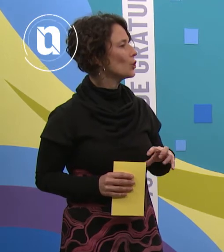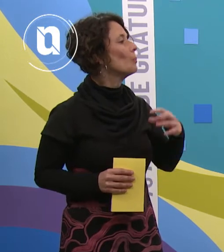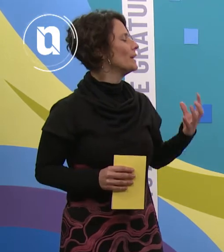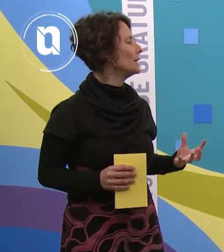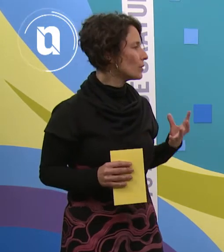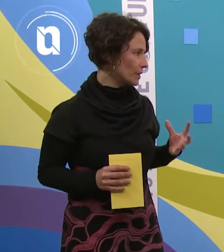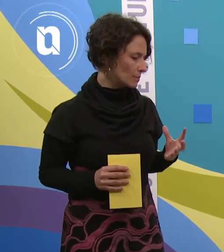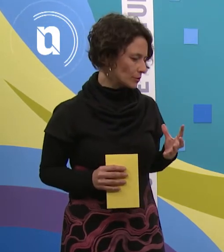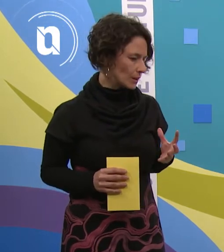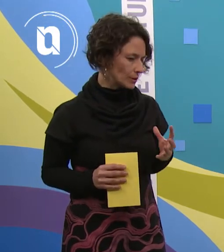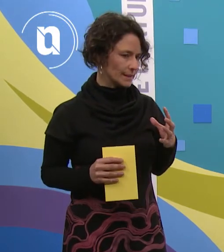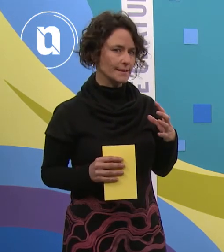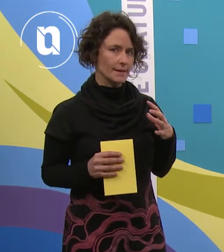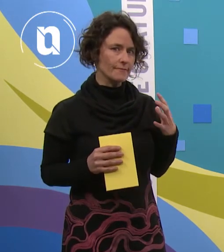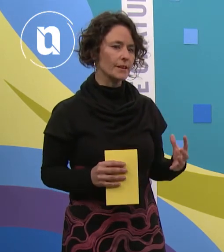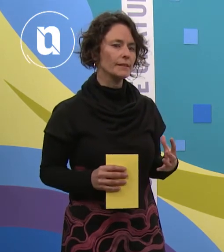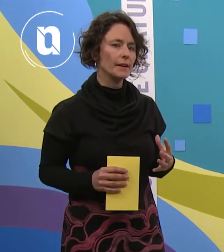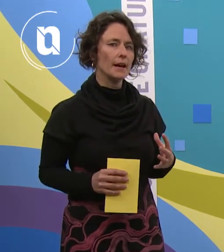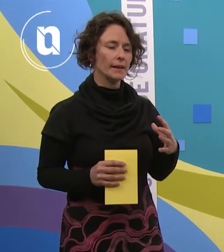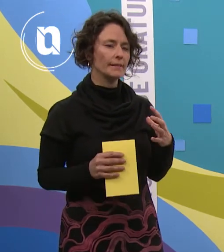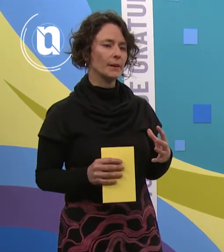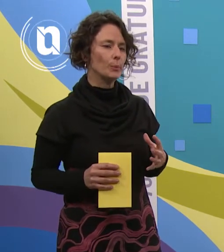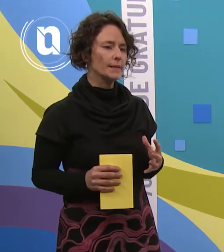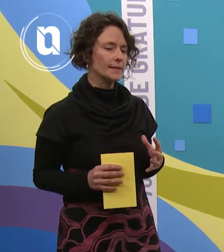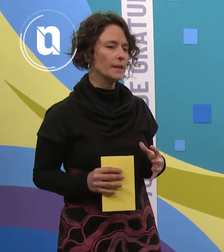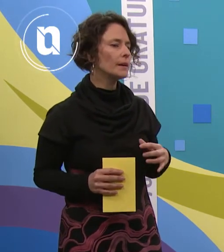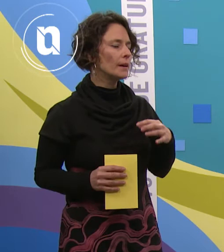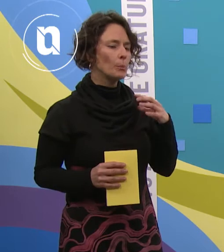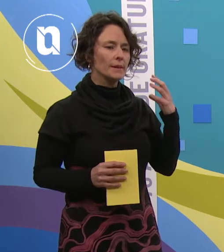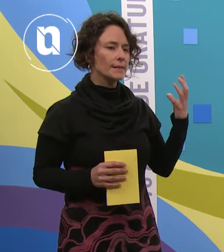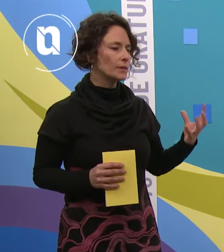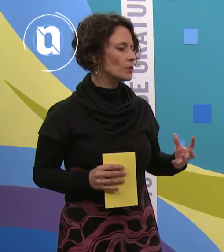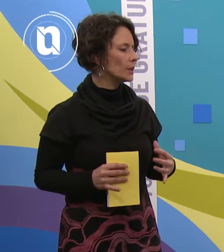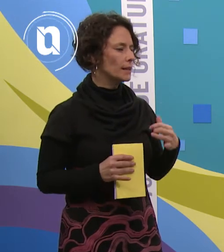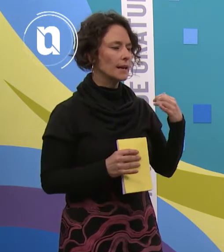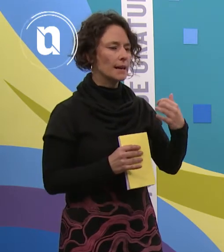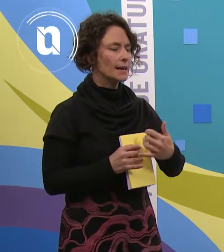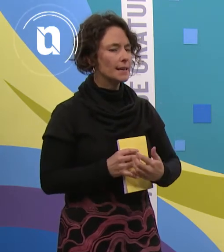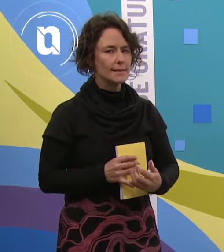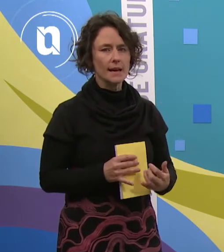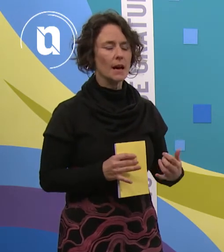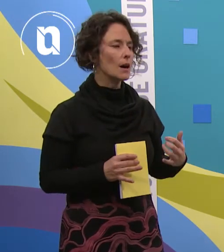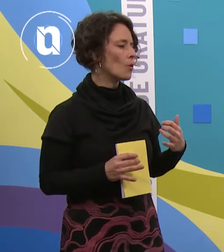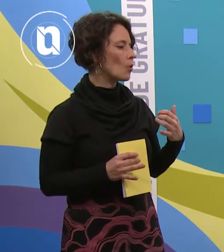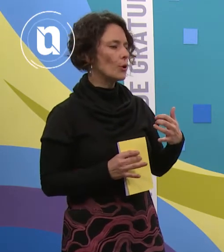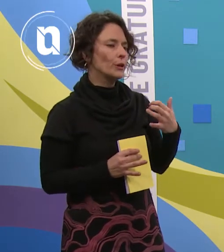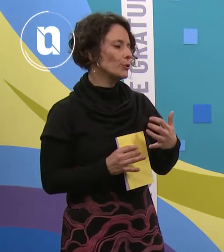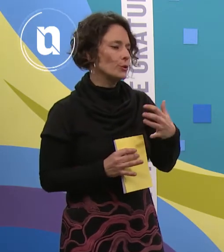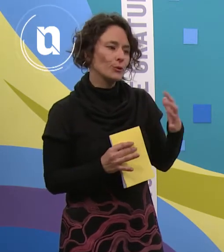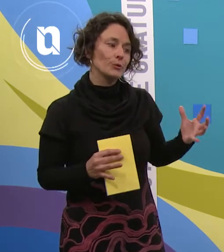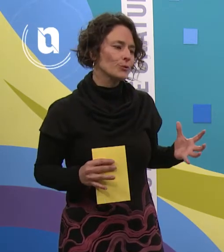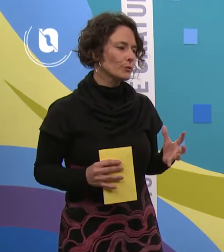¿Cuáles son los peligros, digamos, a los que se enfrenta esta especie pensando en la caza o